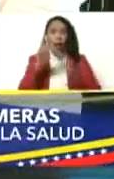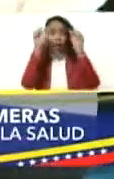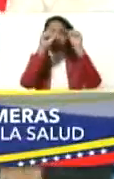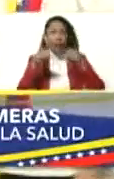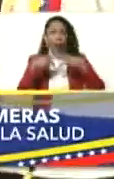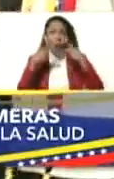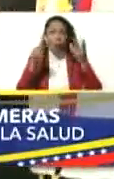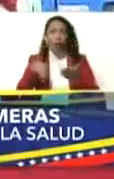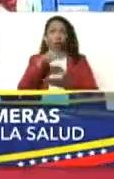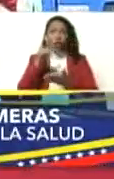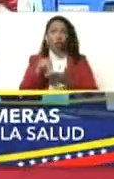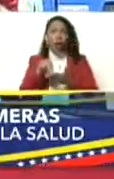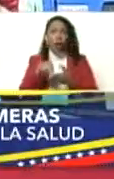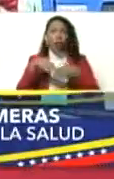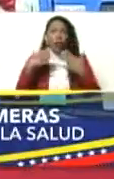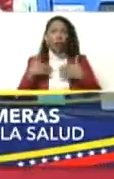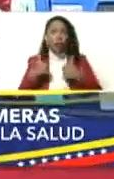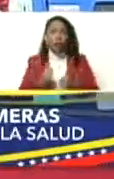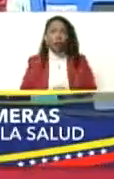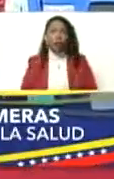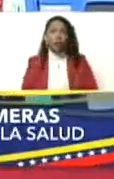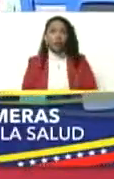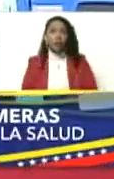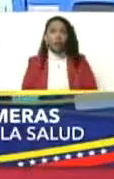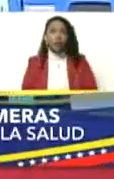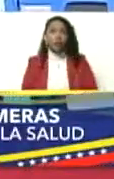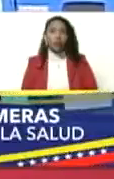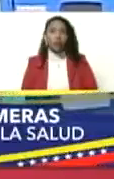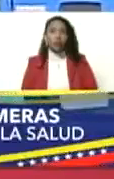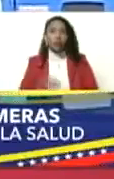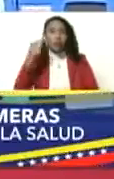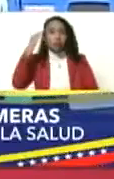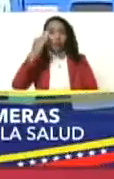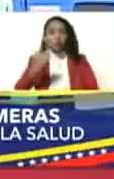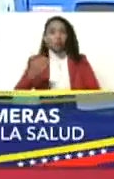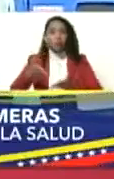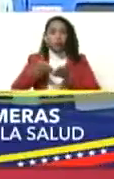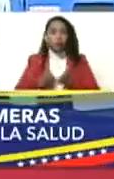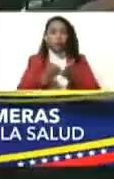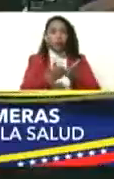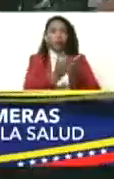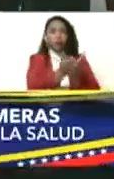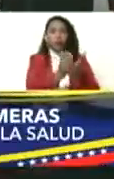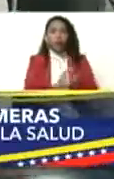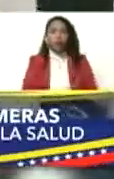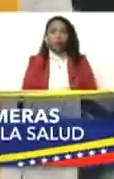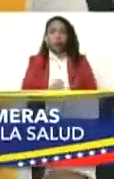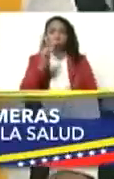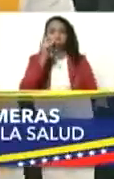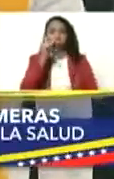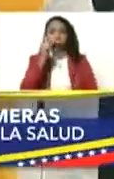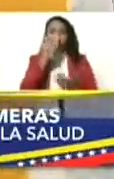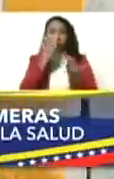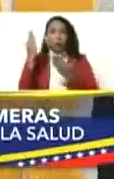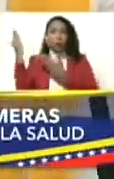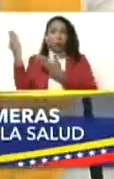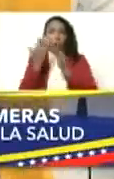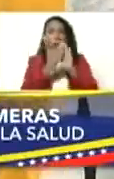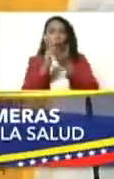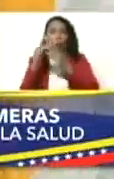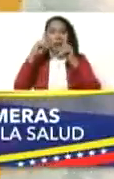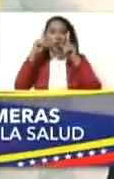Nacional de Salud. Teniente de navío, Yusuf Karim Mondol Pérez, médico integral comunitario, especialidad